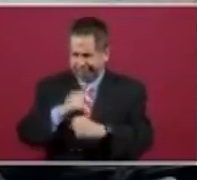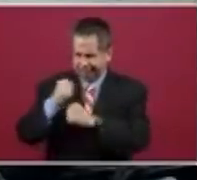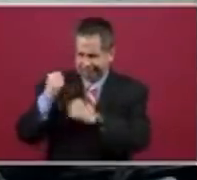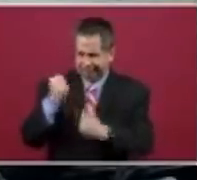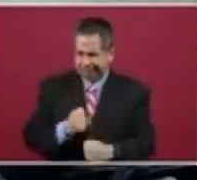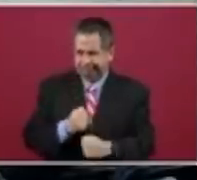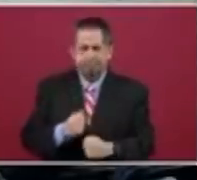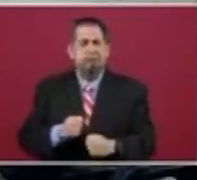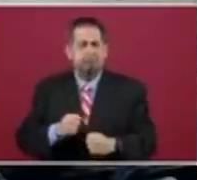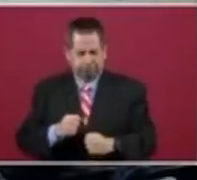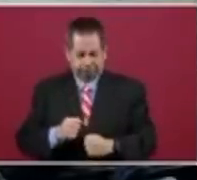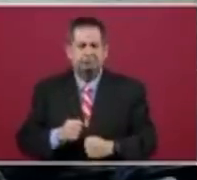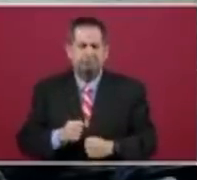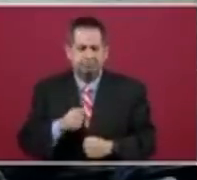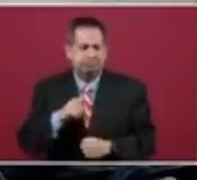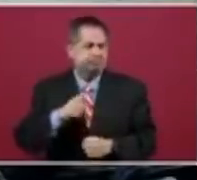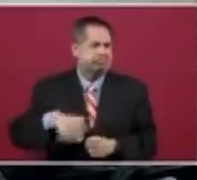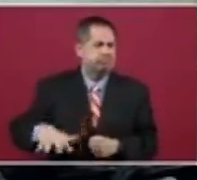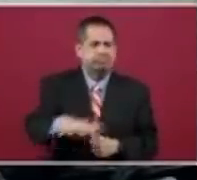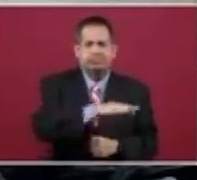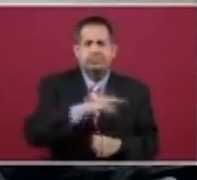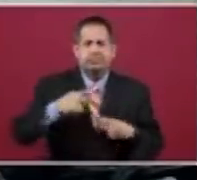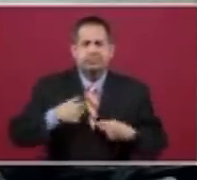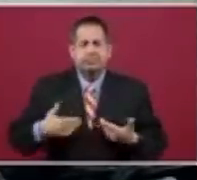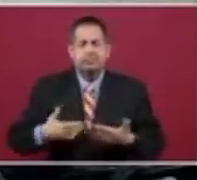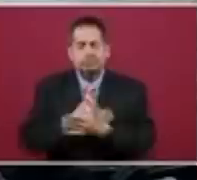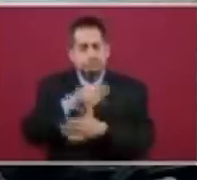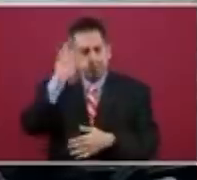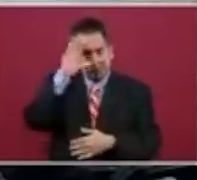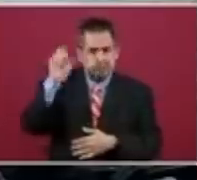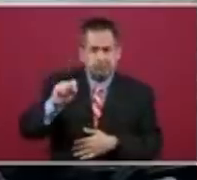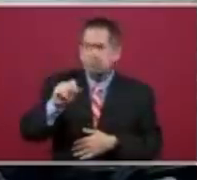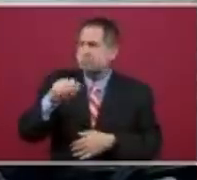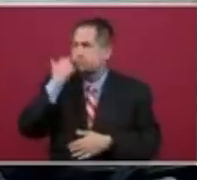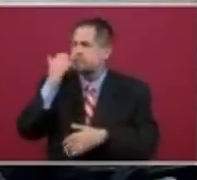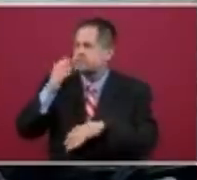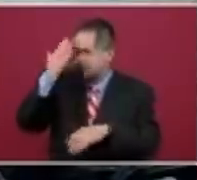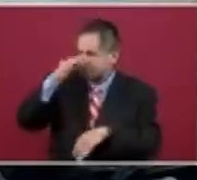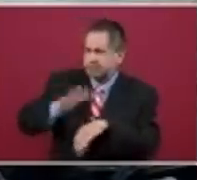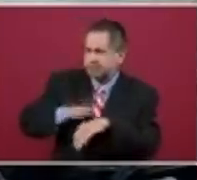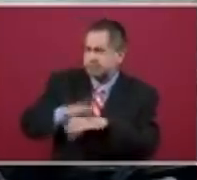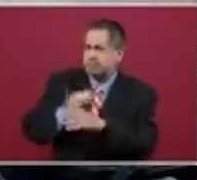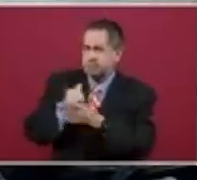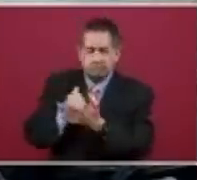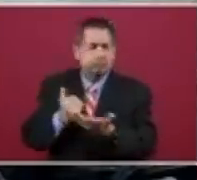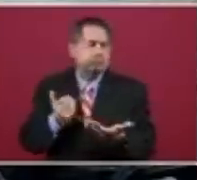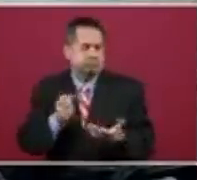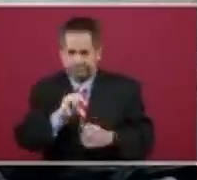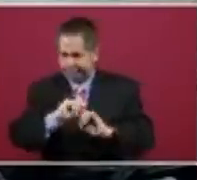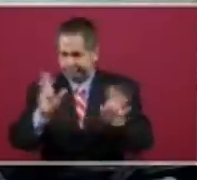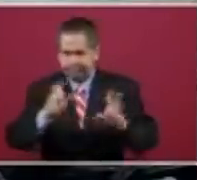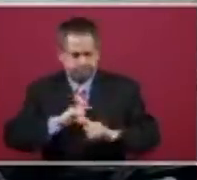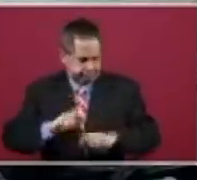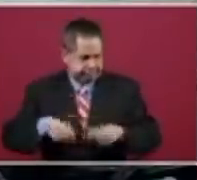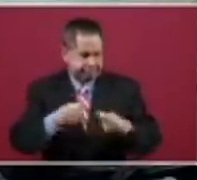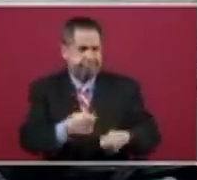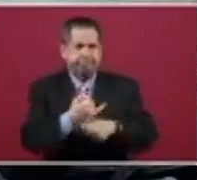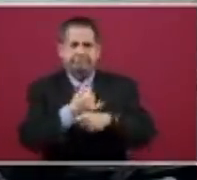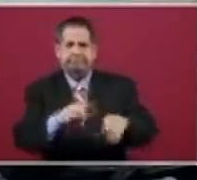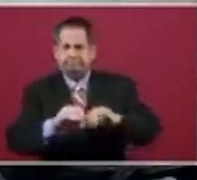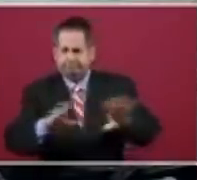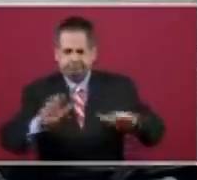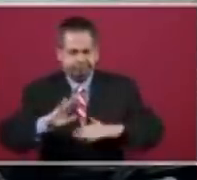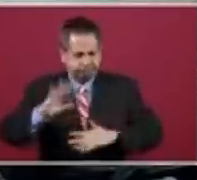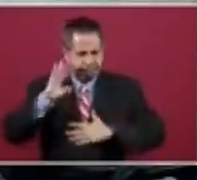todo seguridad a la ciudadanía que de alguna manera lo está exigiendo y que desde luego como gobierno nosotros también estamos comprometidos con